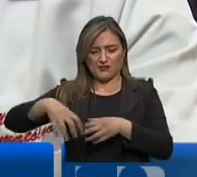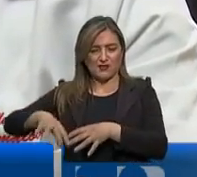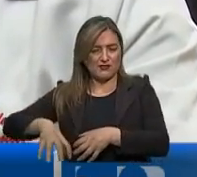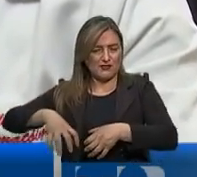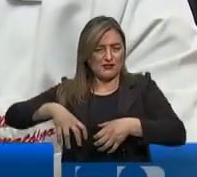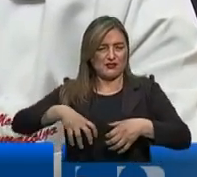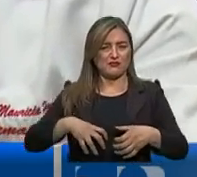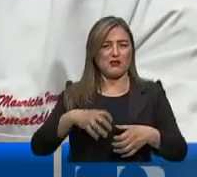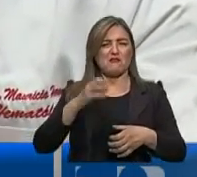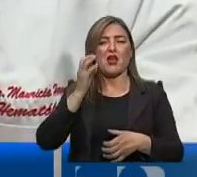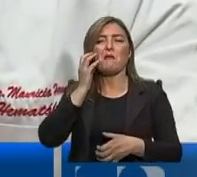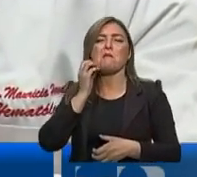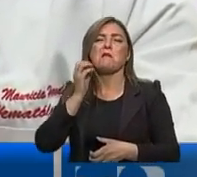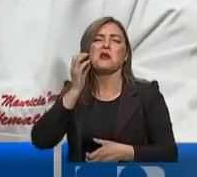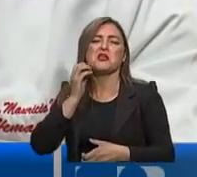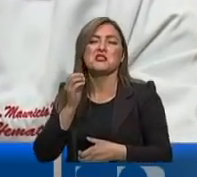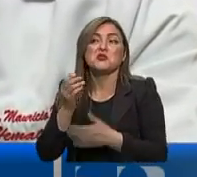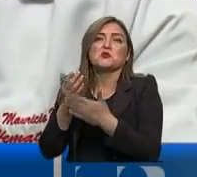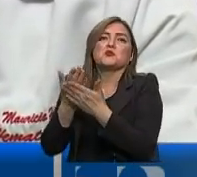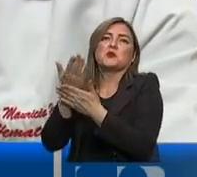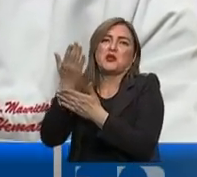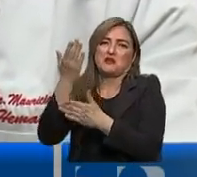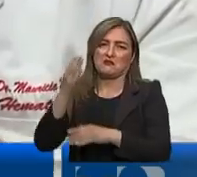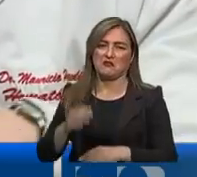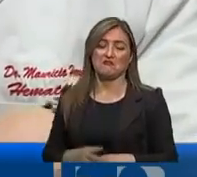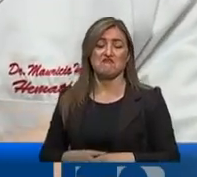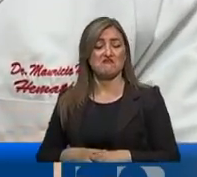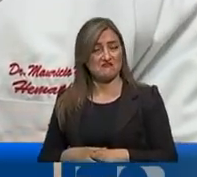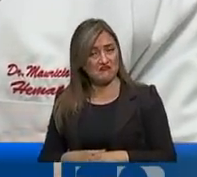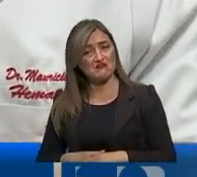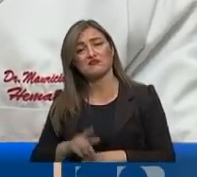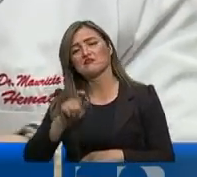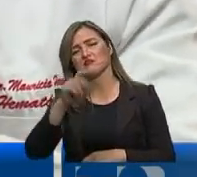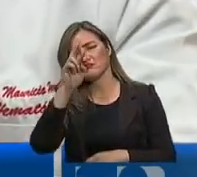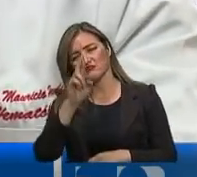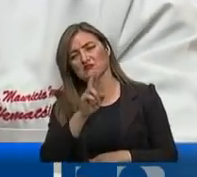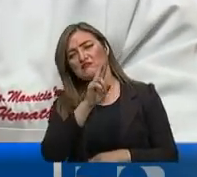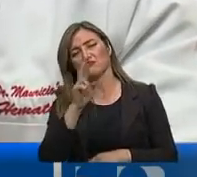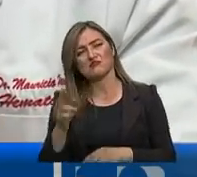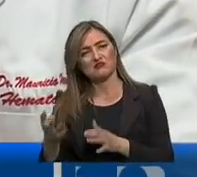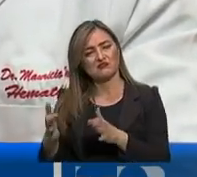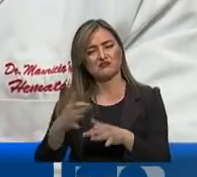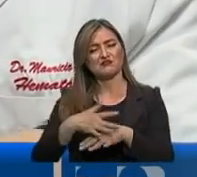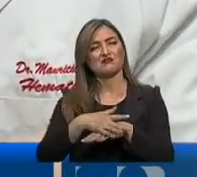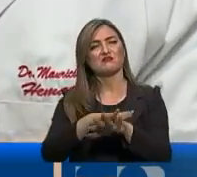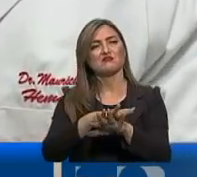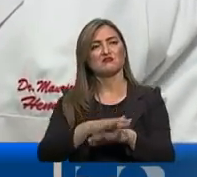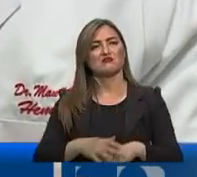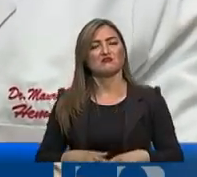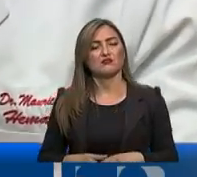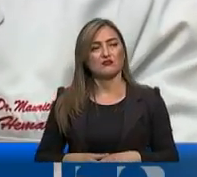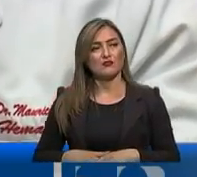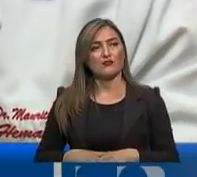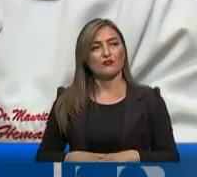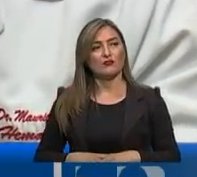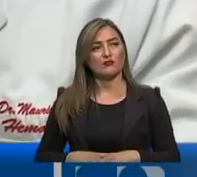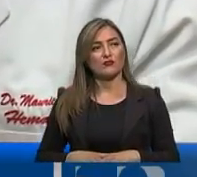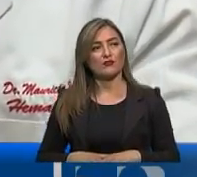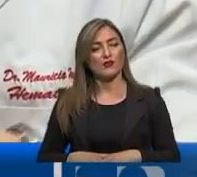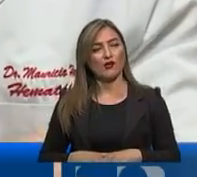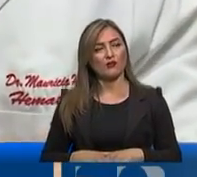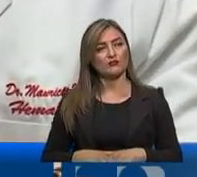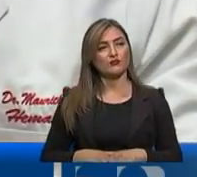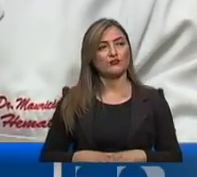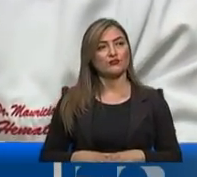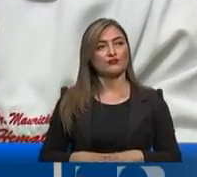sigue siendo experimental. Y lo que requiere la paciente es una rehabilitación, un tratamiento integral de primeramente rehabilitación intestinal